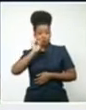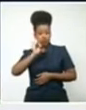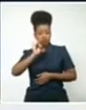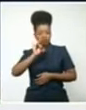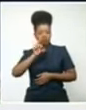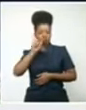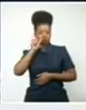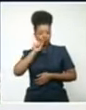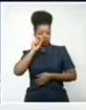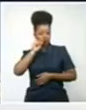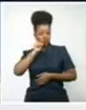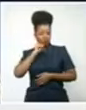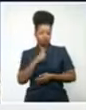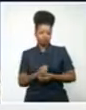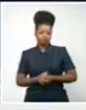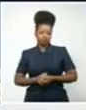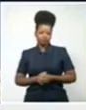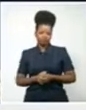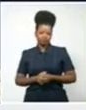masculino.